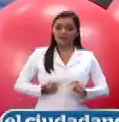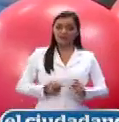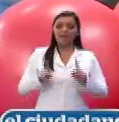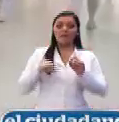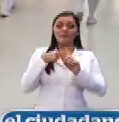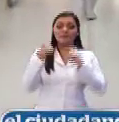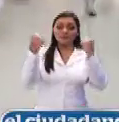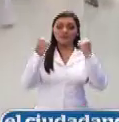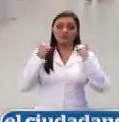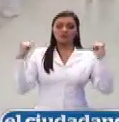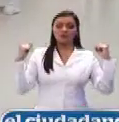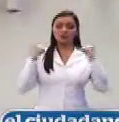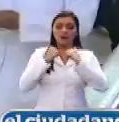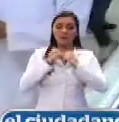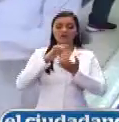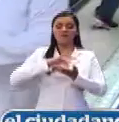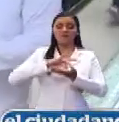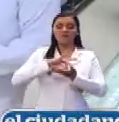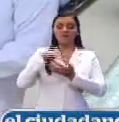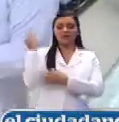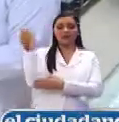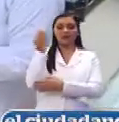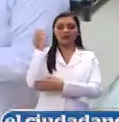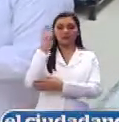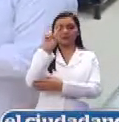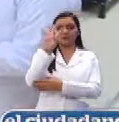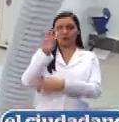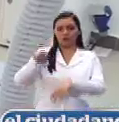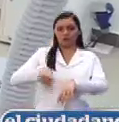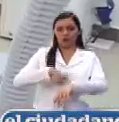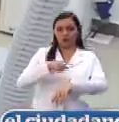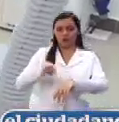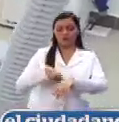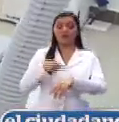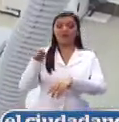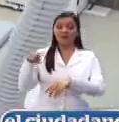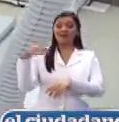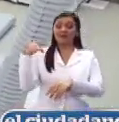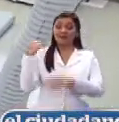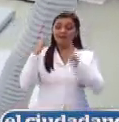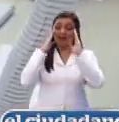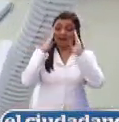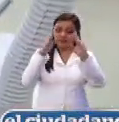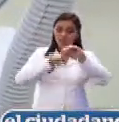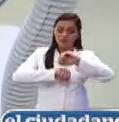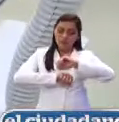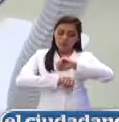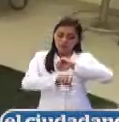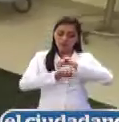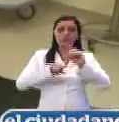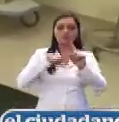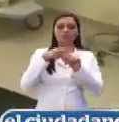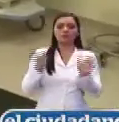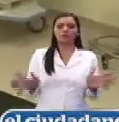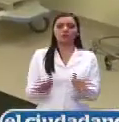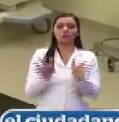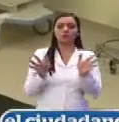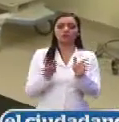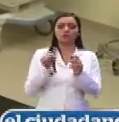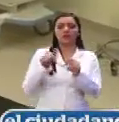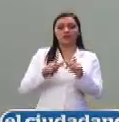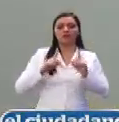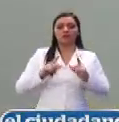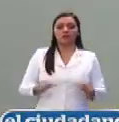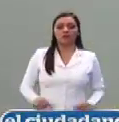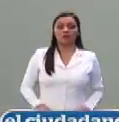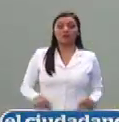farmacia y emergencias las 24 horas del día lo que incluye atención de partos y promoción de la salud es un centro médico por